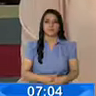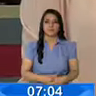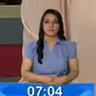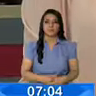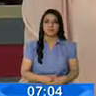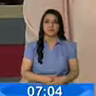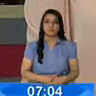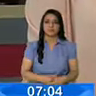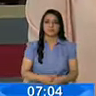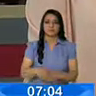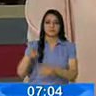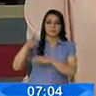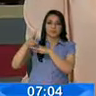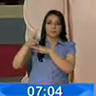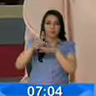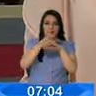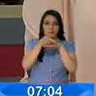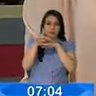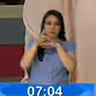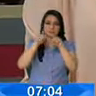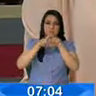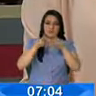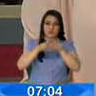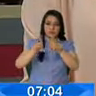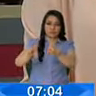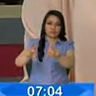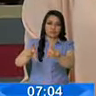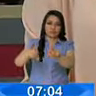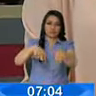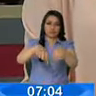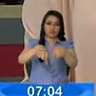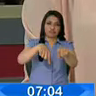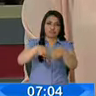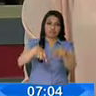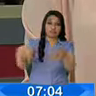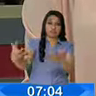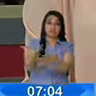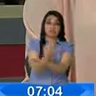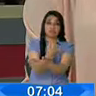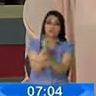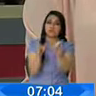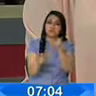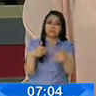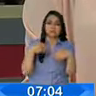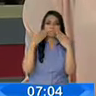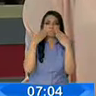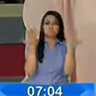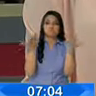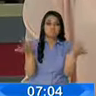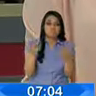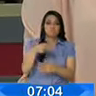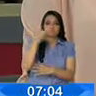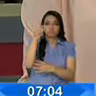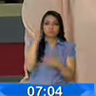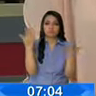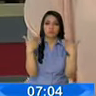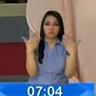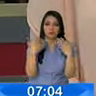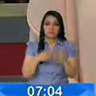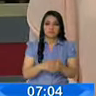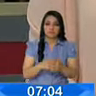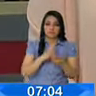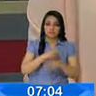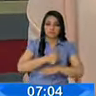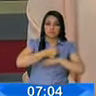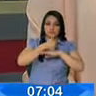Y varias cámaras que son utilizadas en los radares de velocidad fueron sustraídas por desconocidos al norte de Guayaquil. Según autoridades